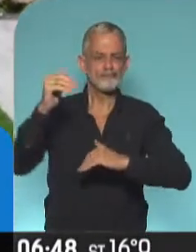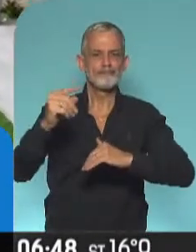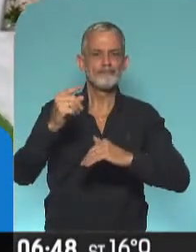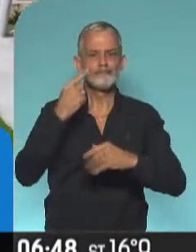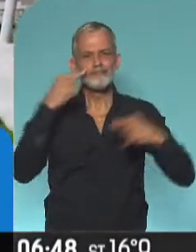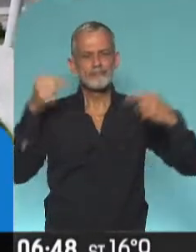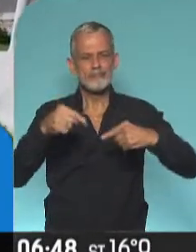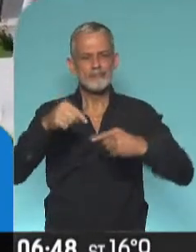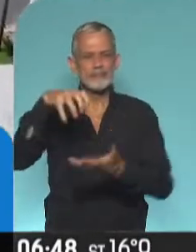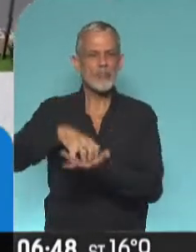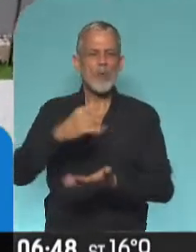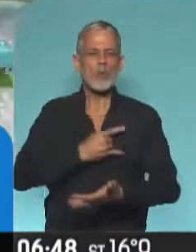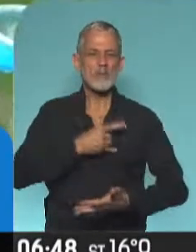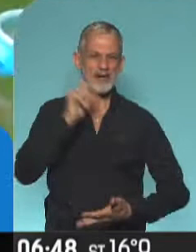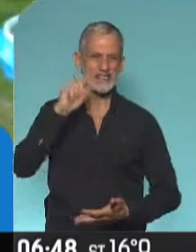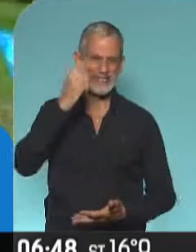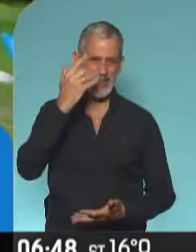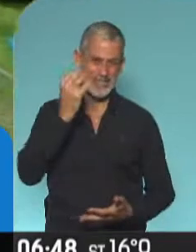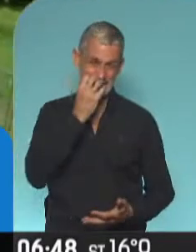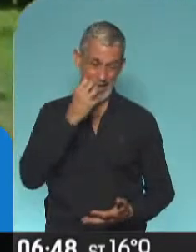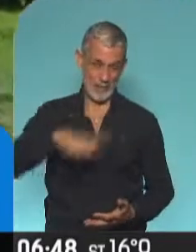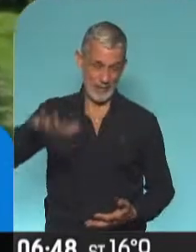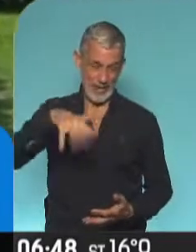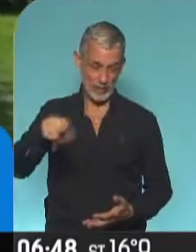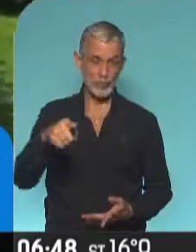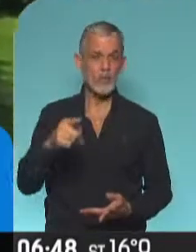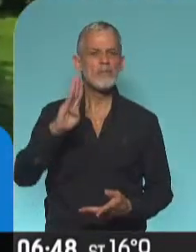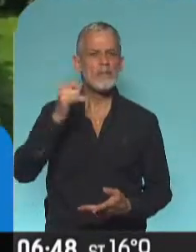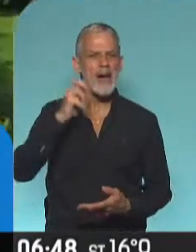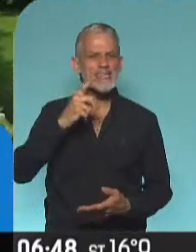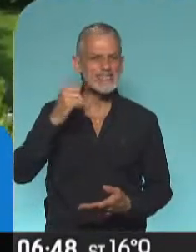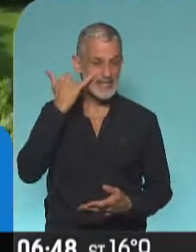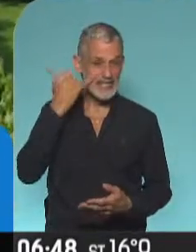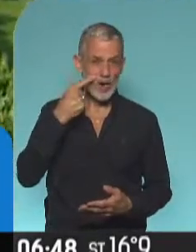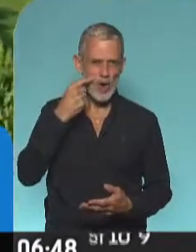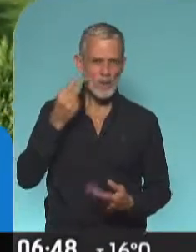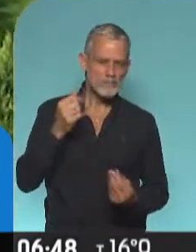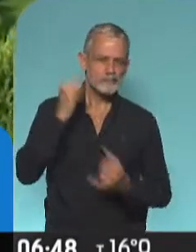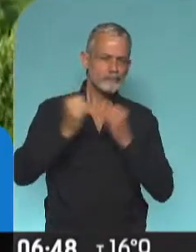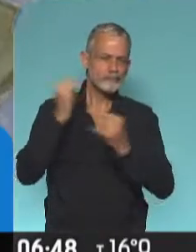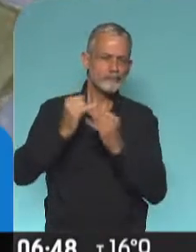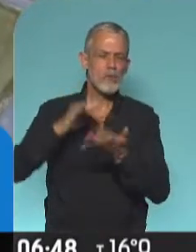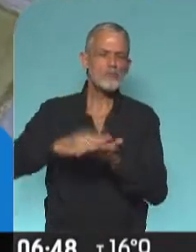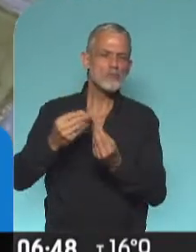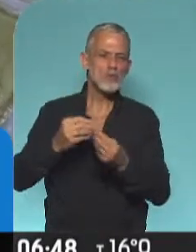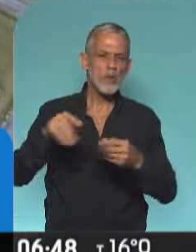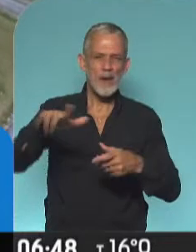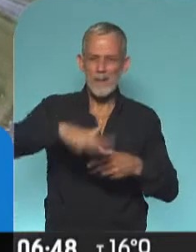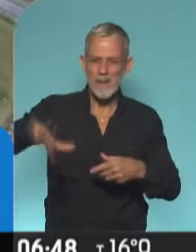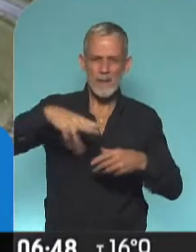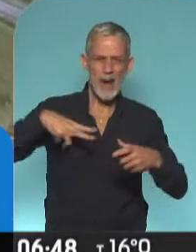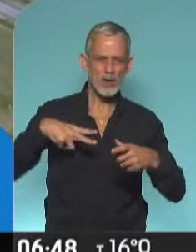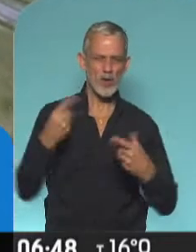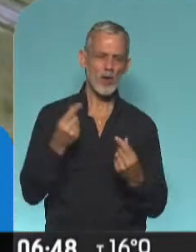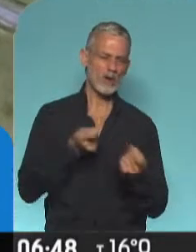de la universidad nacional de general sarmiento varsky se refirió a los barrios cerrados como un fenómeno especulativo